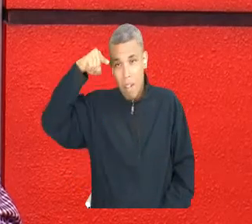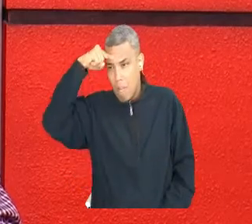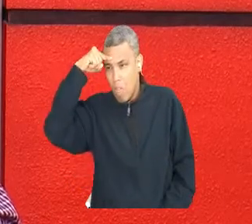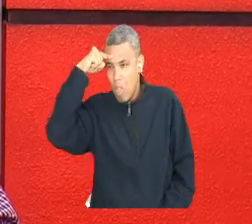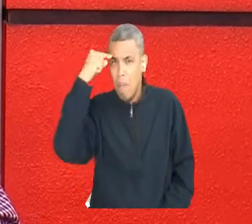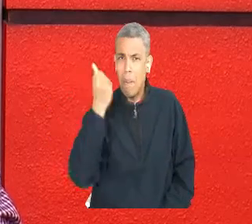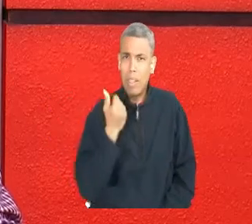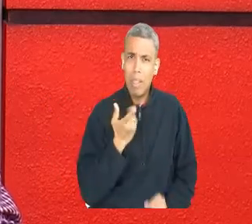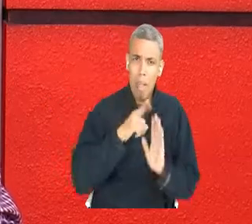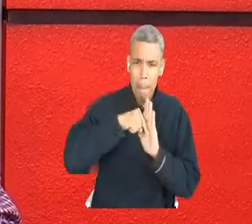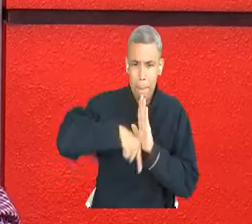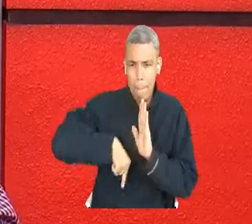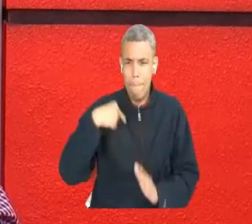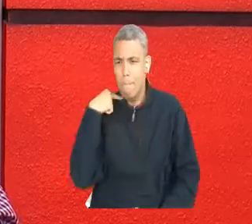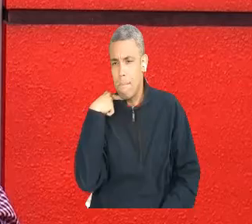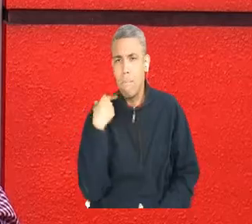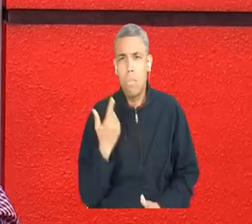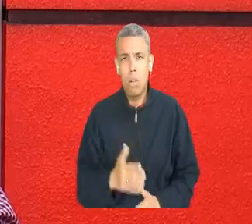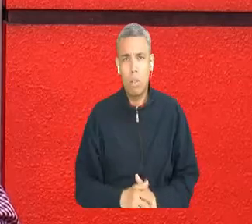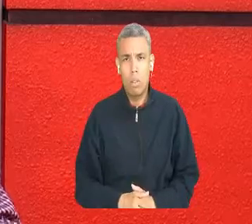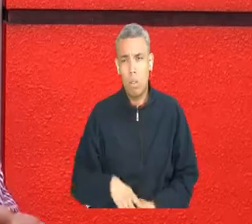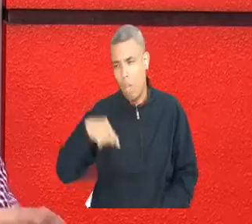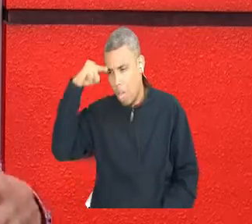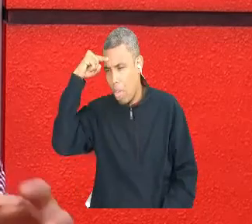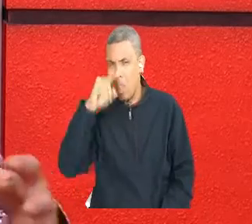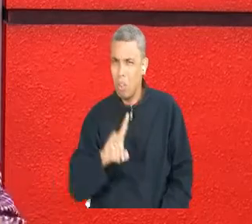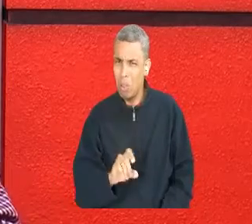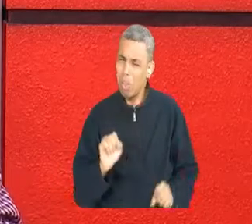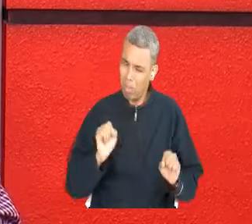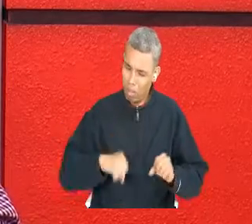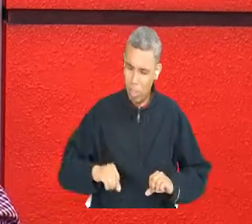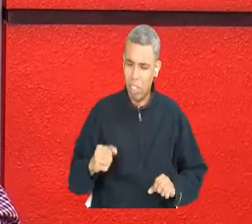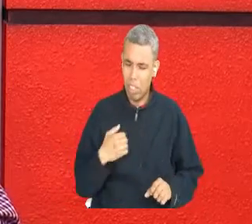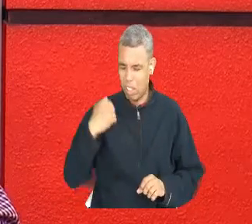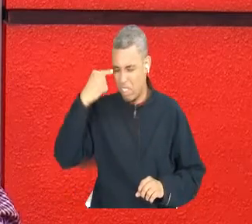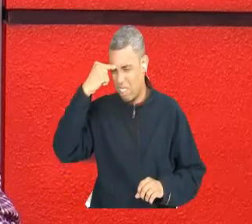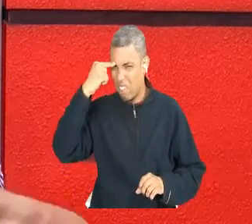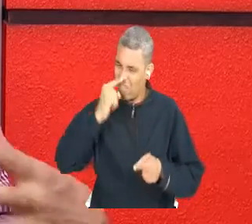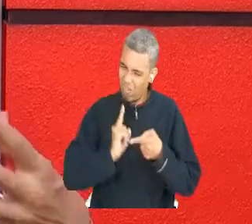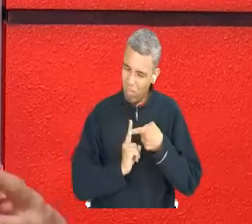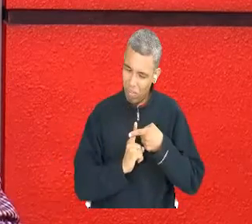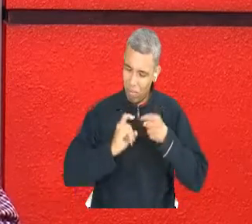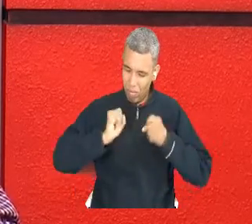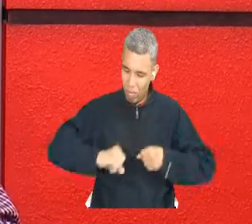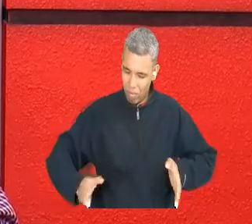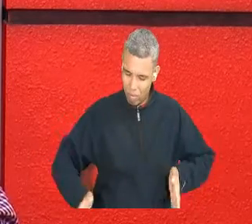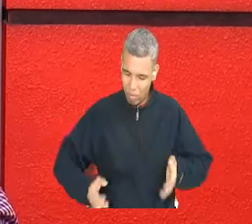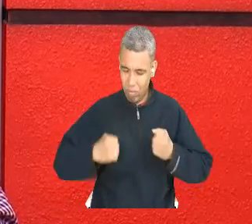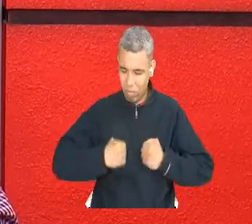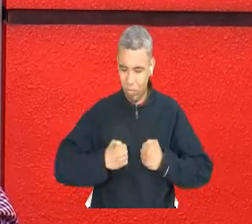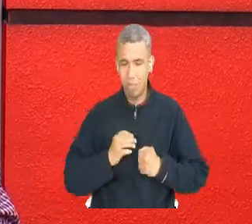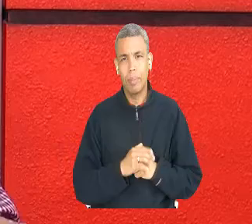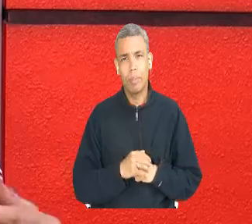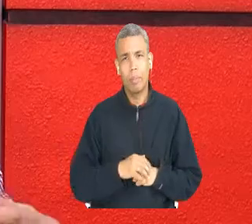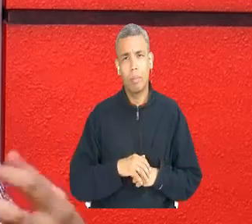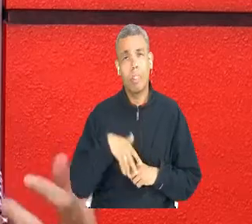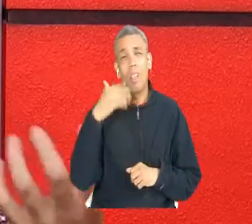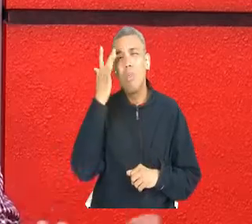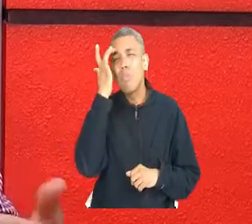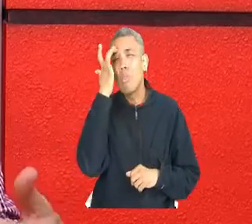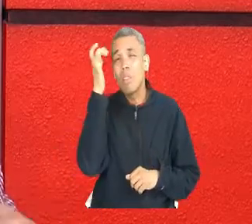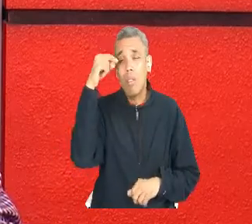oportunidad de poder desarrollar nuevas cosas de pronto desligarnos un poquito de lo que ha sido la ciudad mucho tiempo obviamente